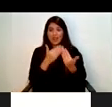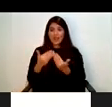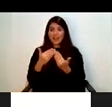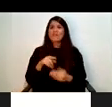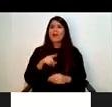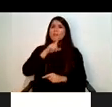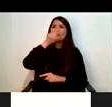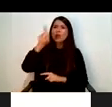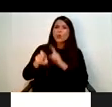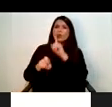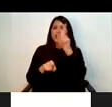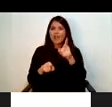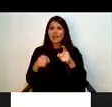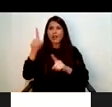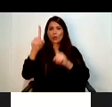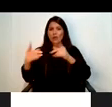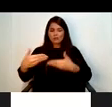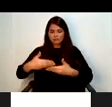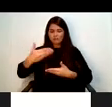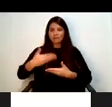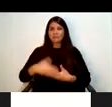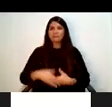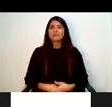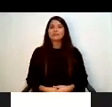de las preguntas recibidas en el chat.